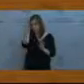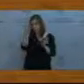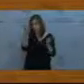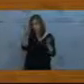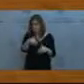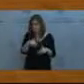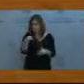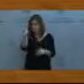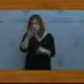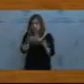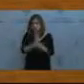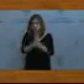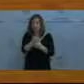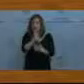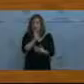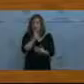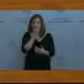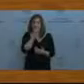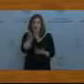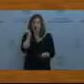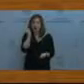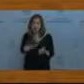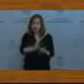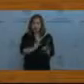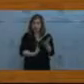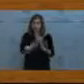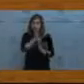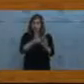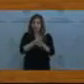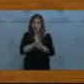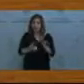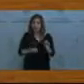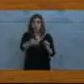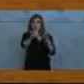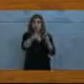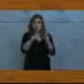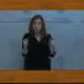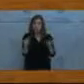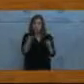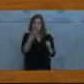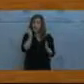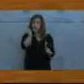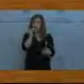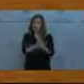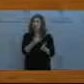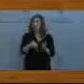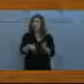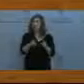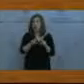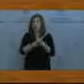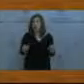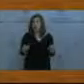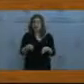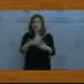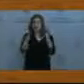y creo que es difícil de explicar. Si apostamos por las térmicas, si apostamos por el futuro de nuestra región, si apostamos también por la empresa pública Pornosa, entendemos que